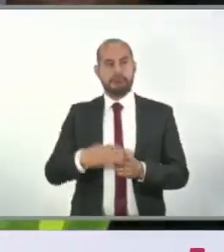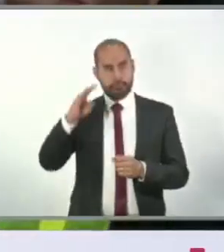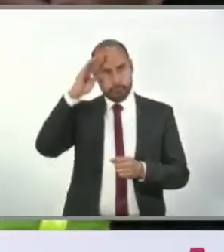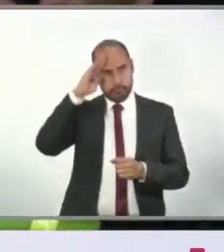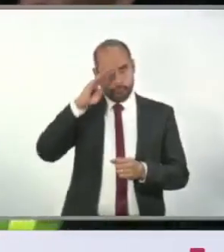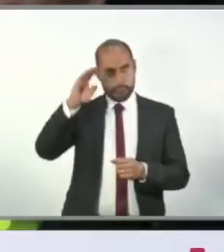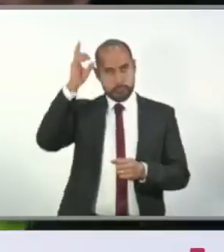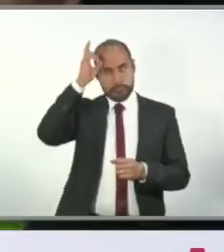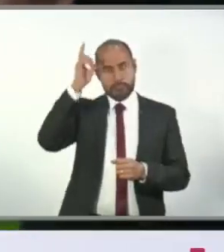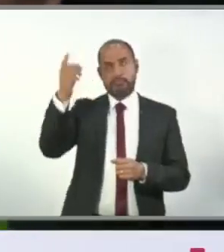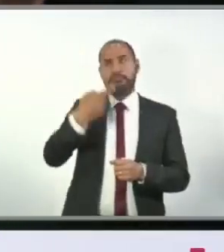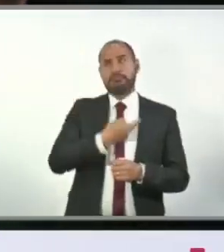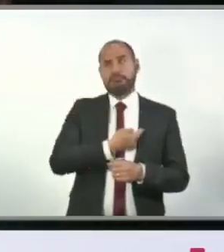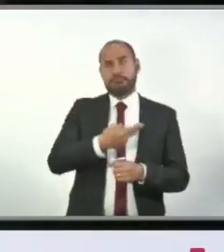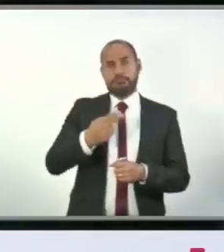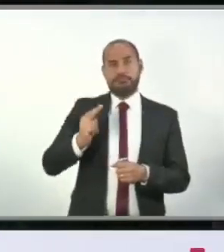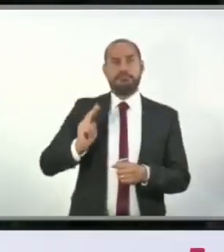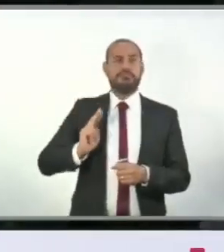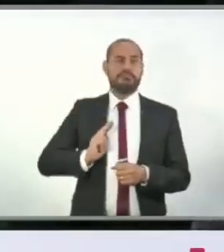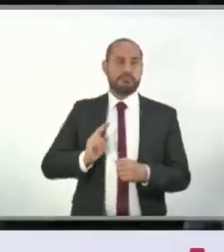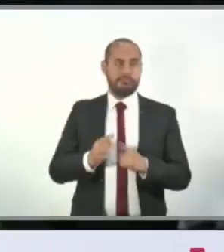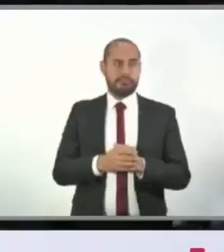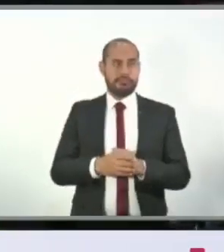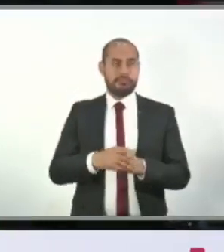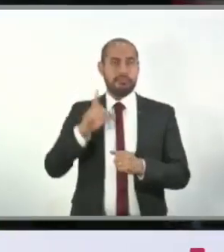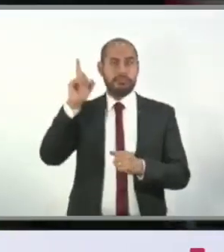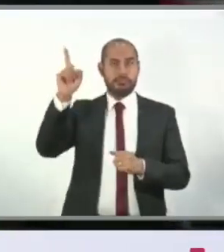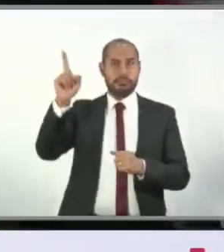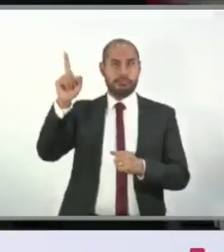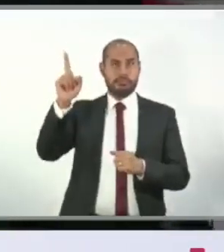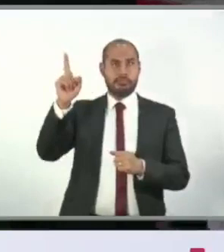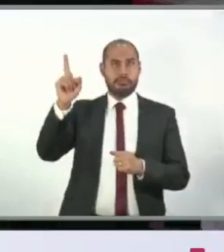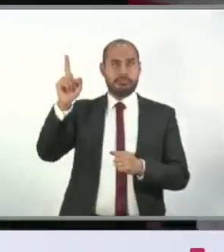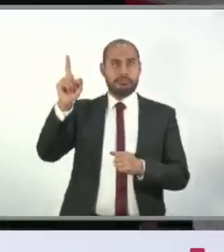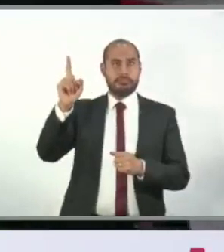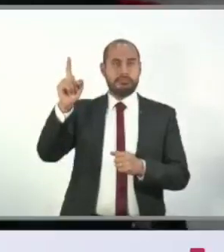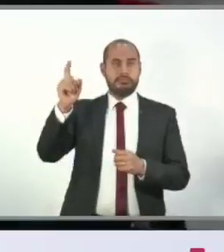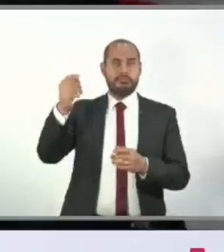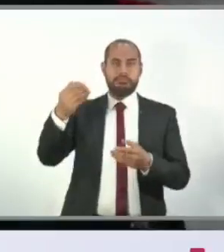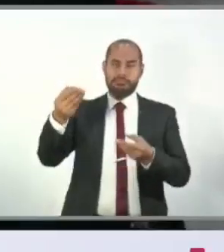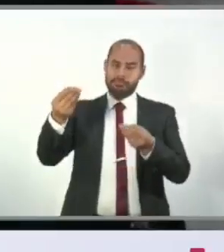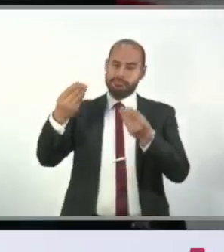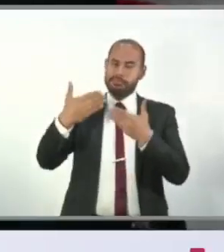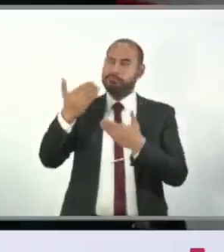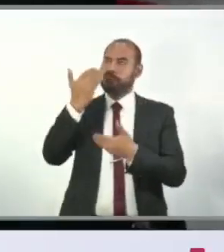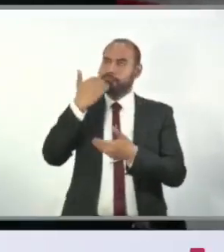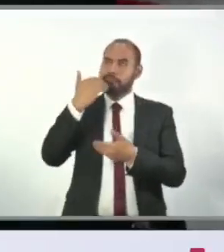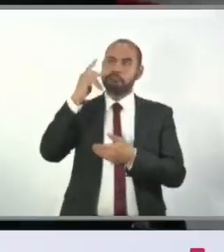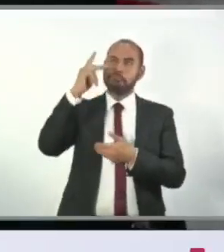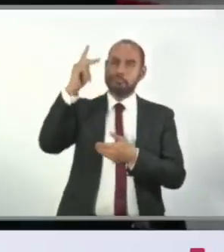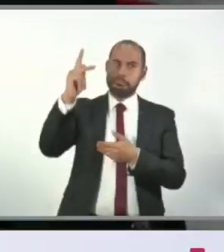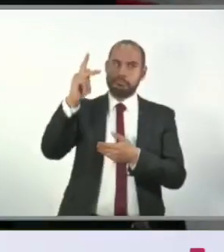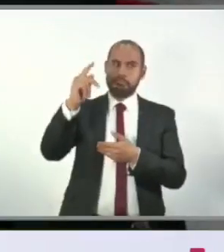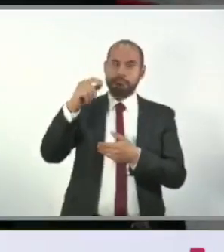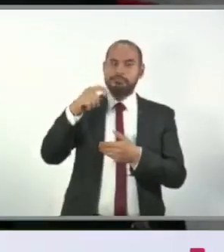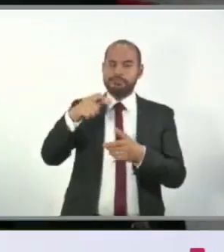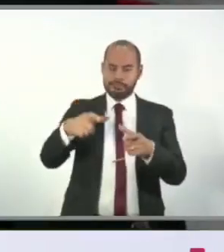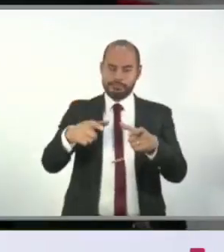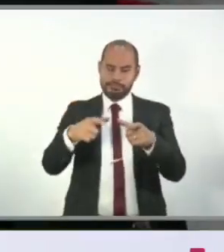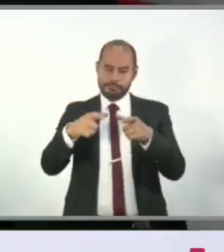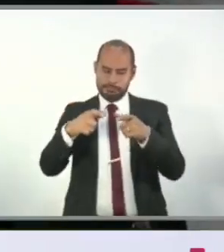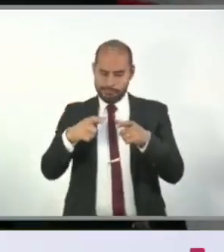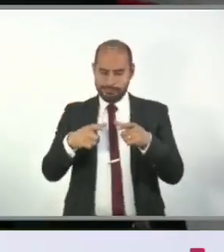Señor Dios nuestro, tú nos entregaste como alimento espiritual este sacramento salvador de tu